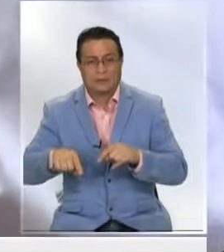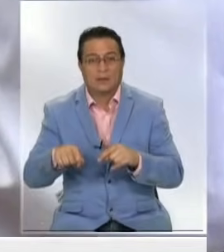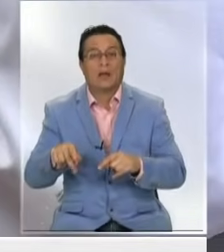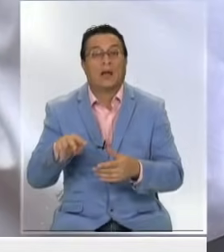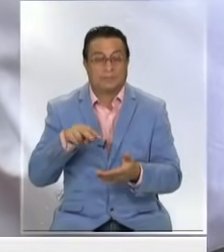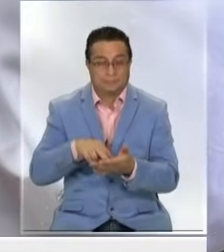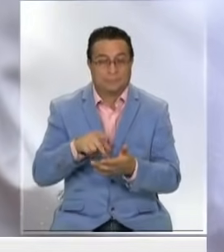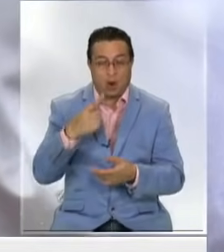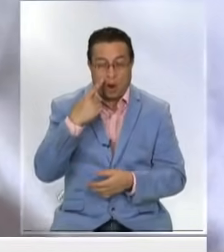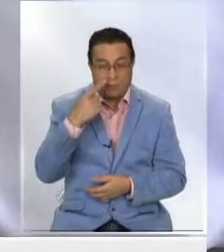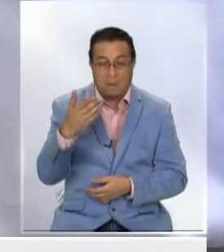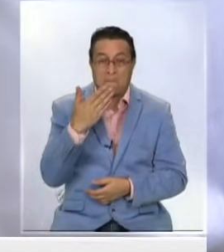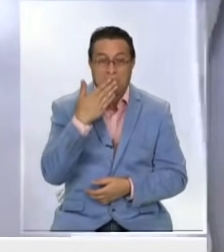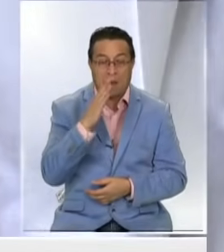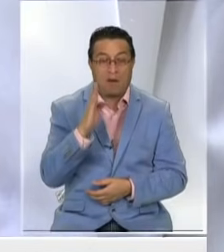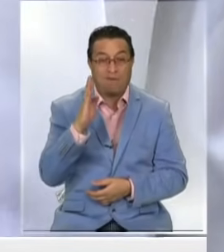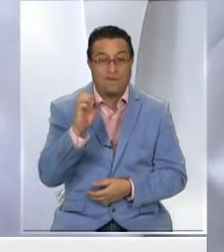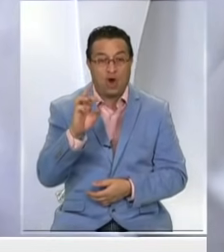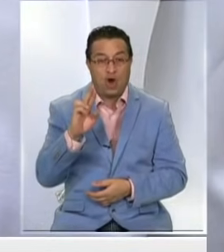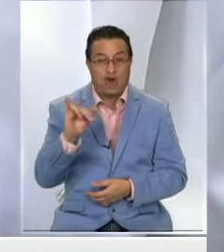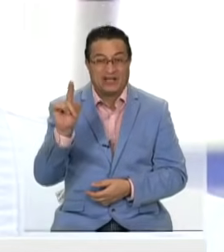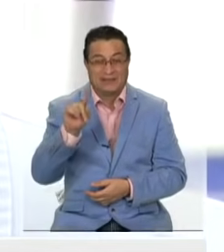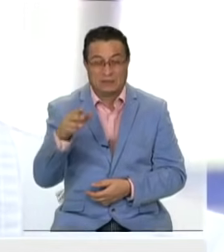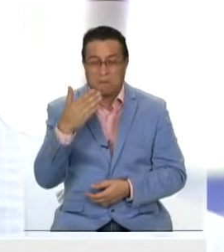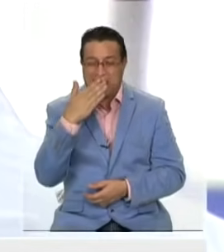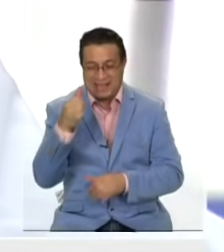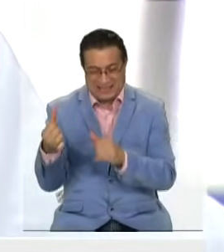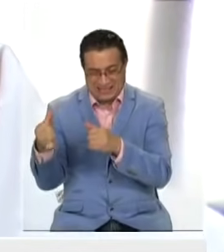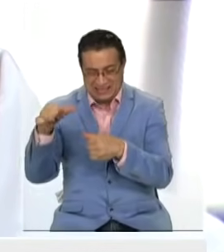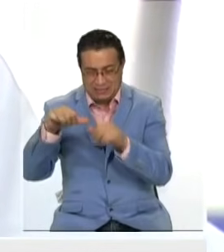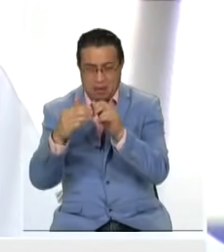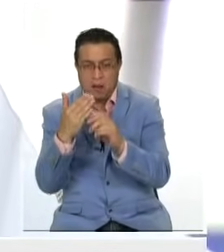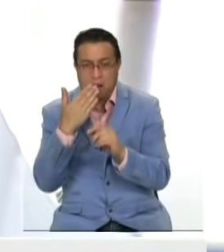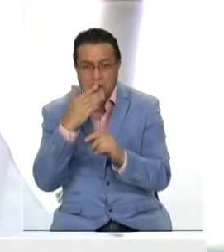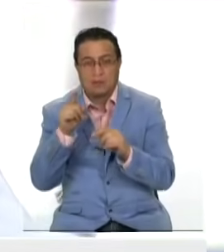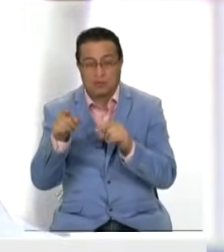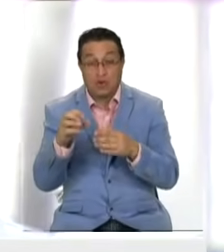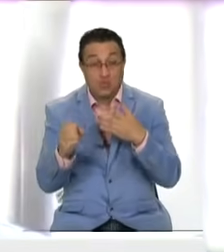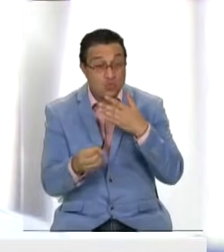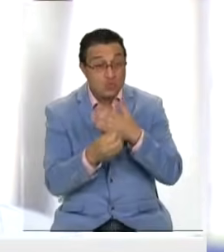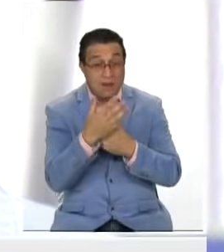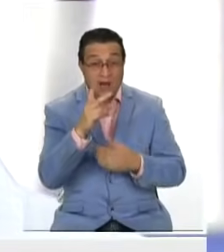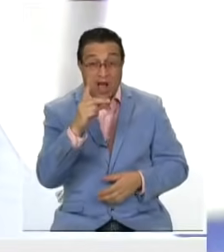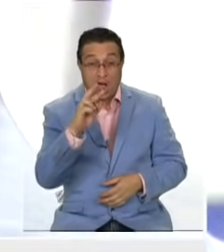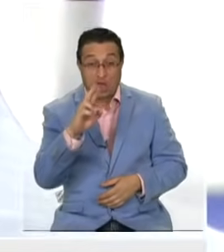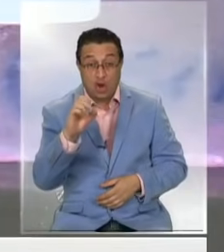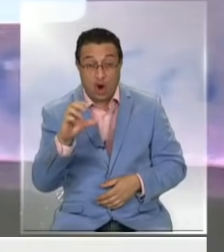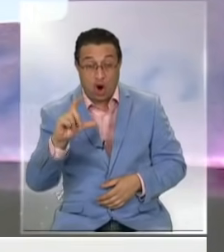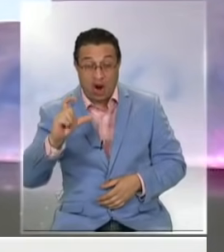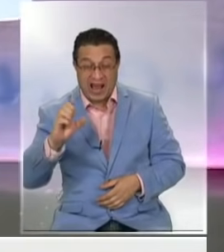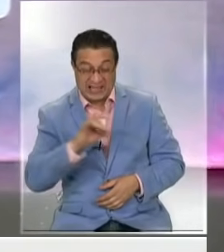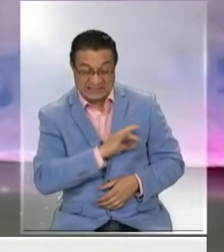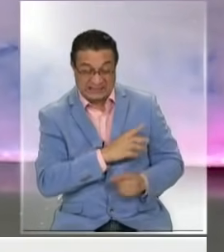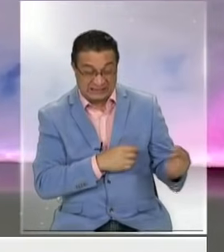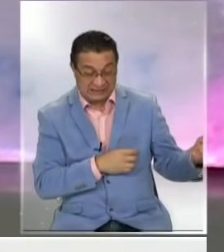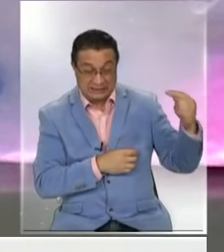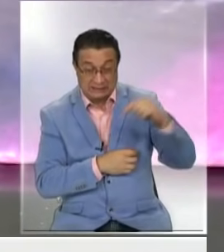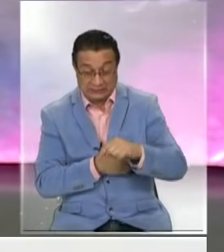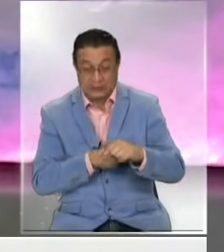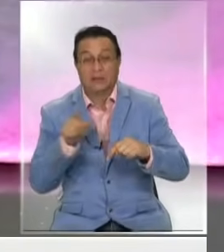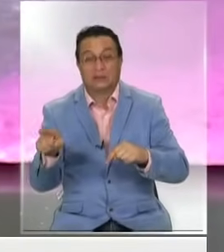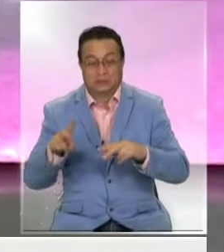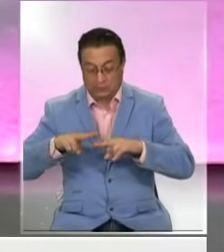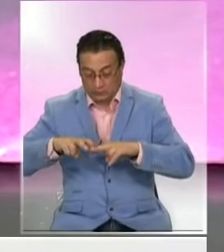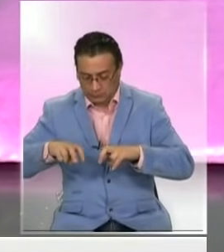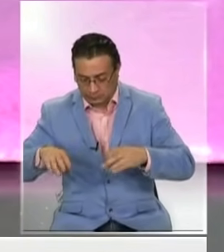espera Boris Dufaux, una eminencia, es químico y por él pasa cada nueva droga que llega a Chile. Es el filtro para que éstas